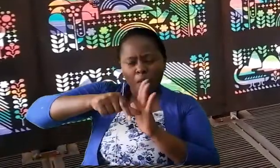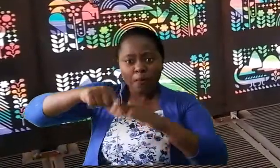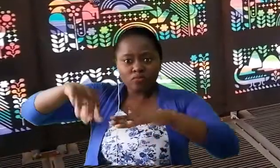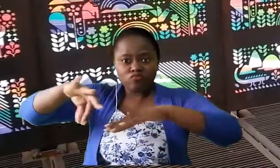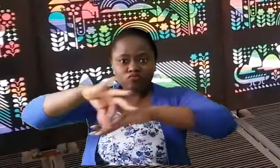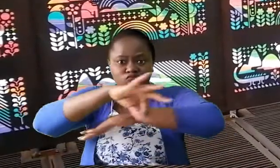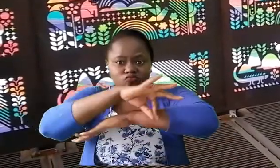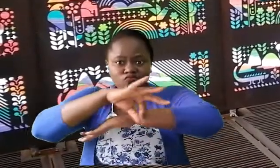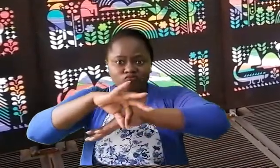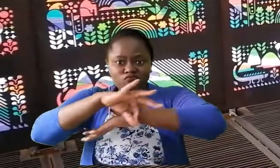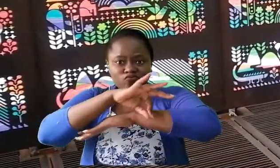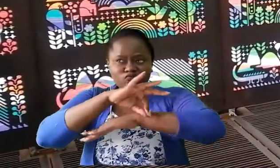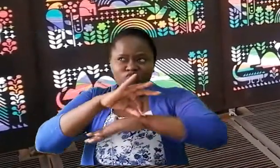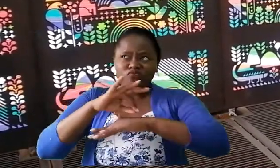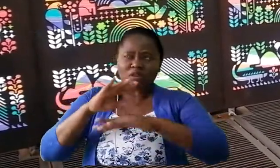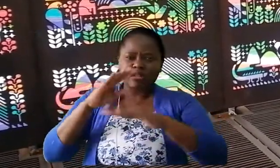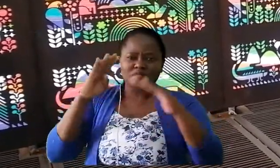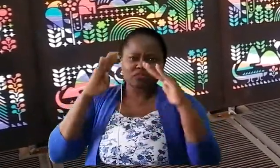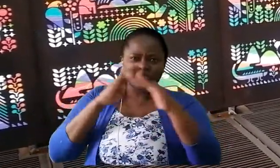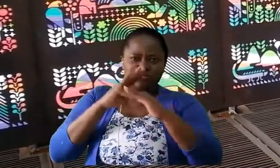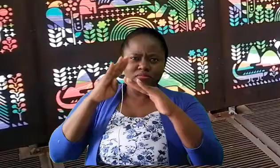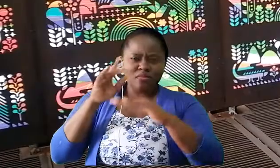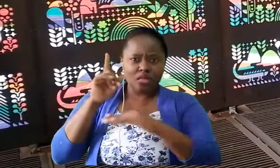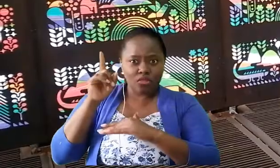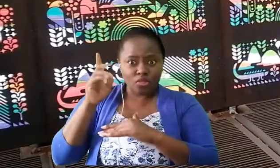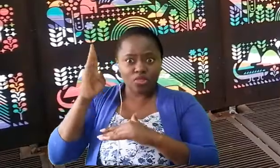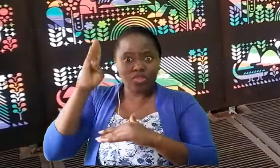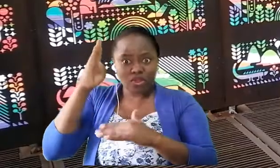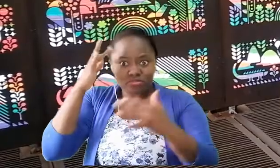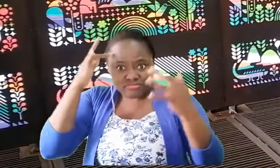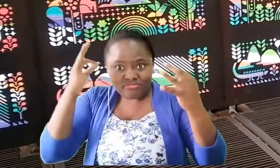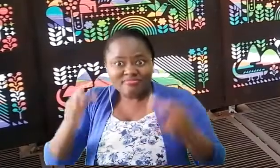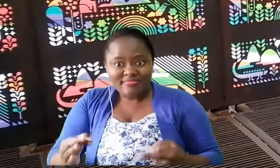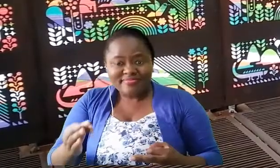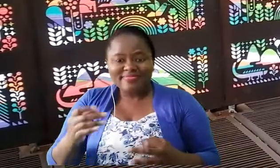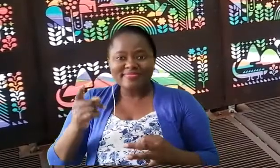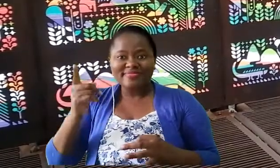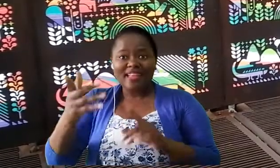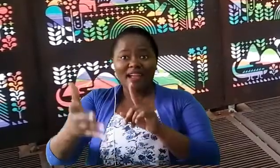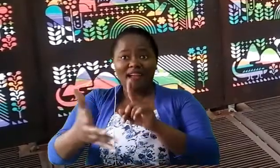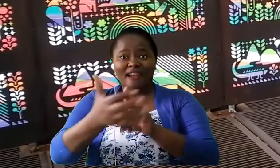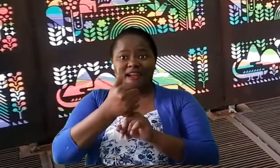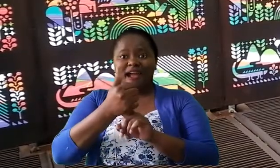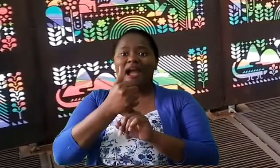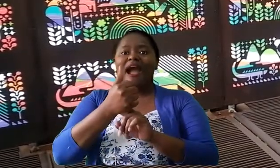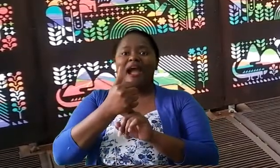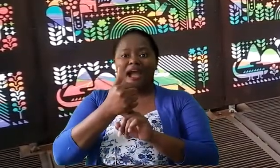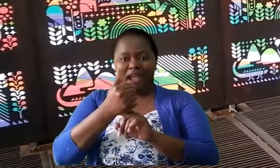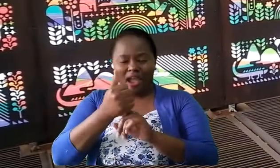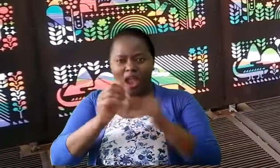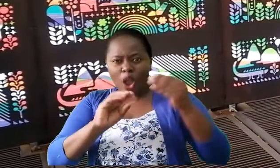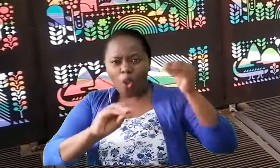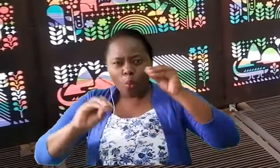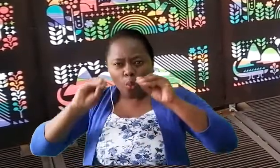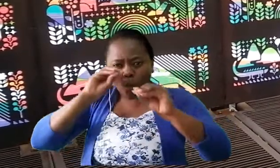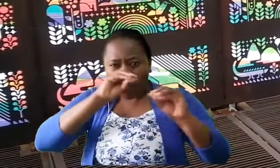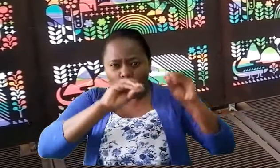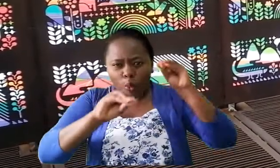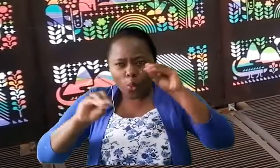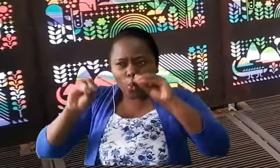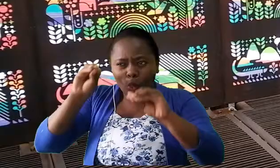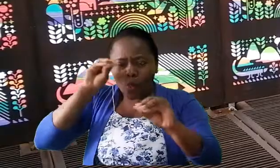Entonces, como lo que encuentran es indicios de un diseño, pues recurren a la teoría del